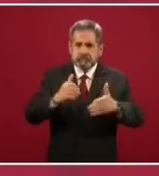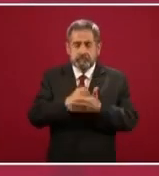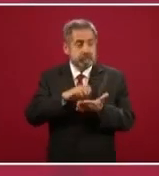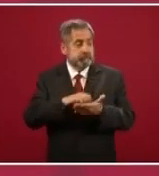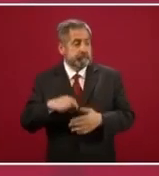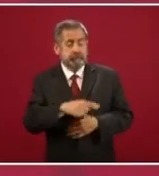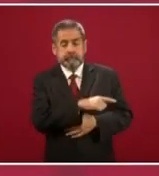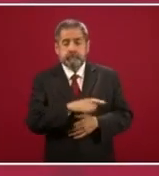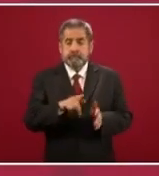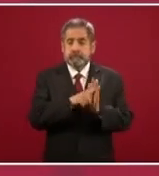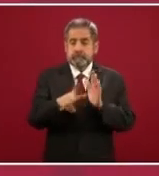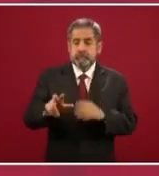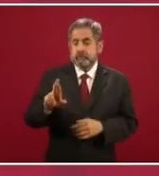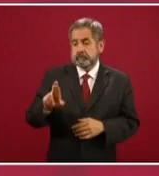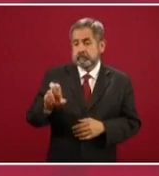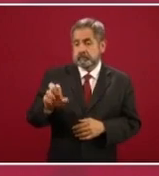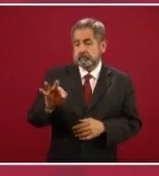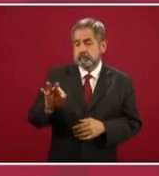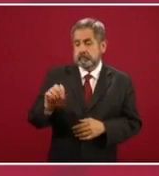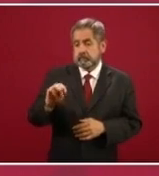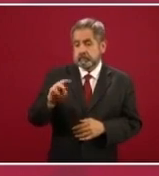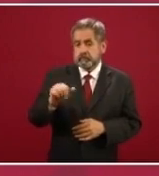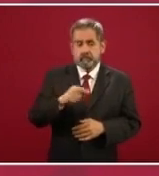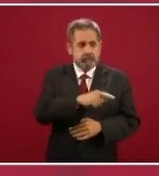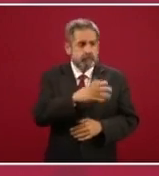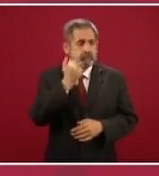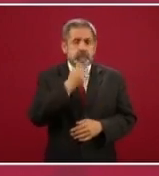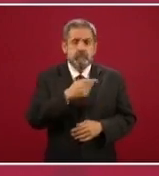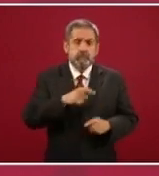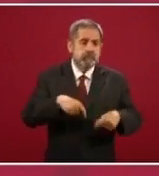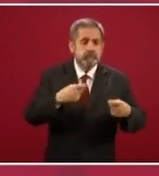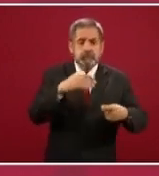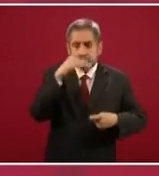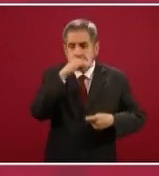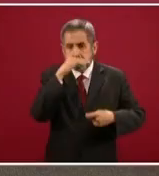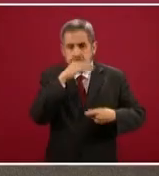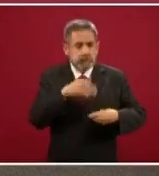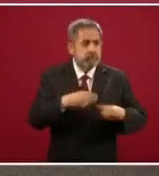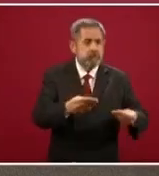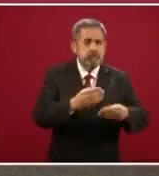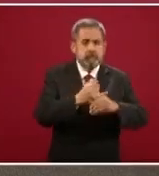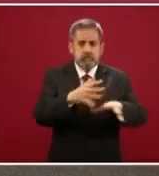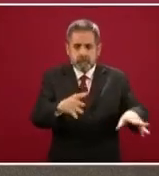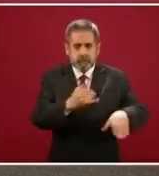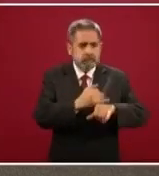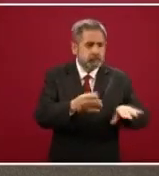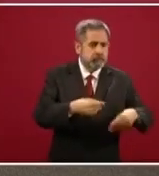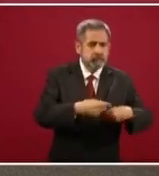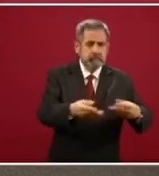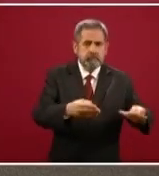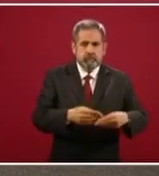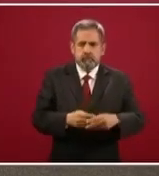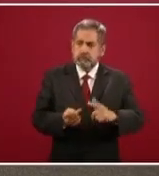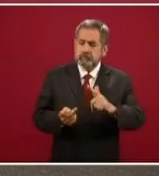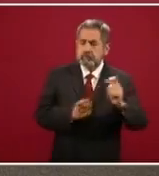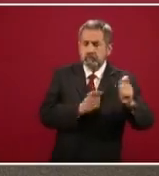Reforma daba servicio gratuito de información, no